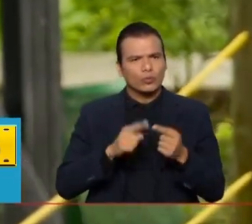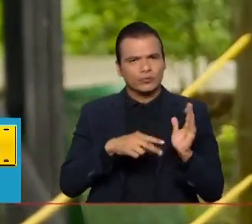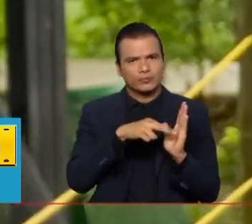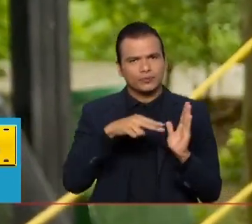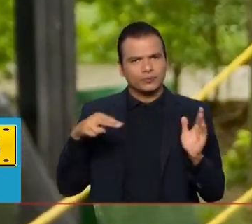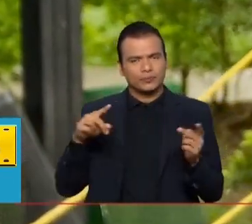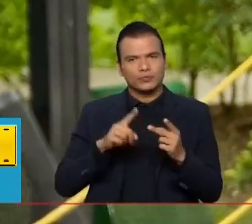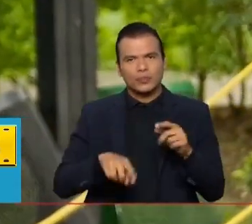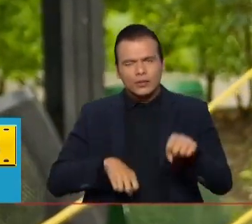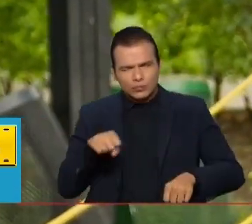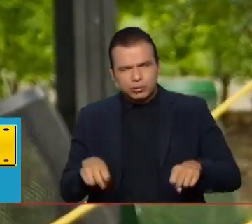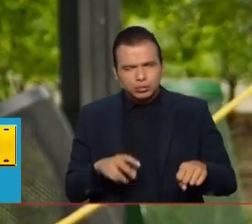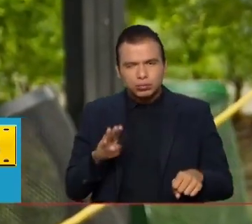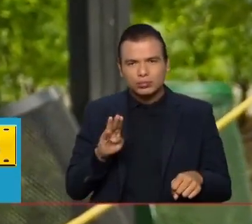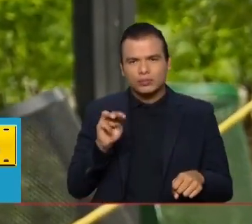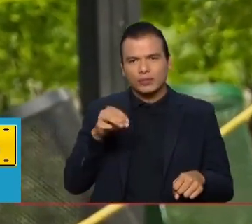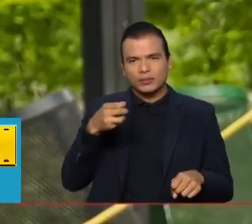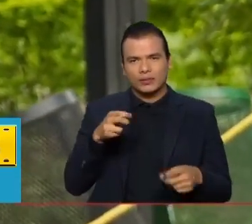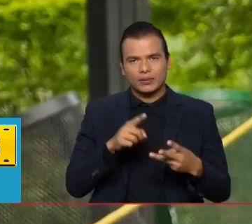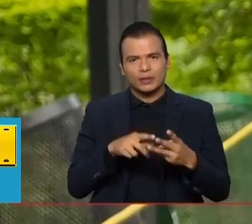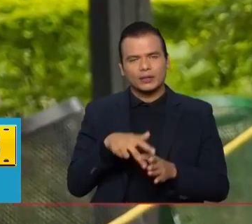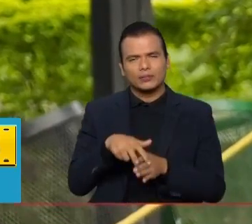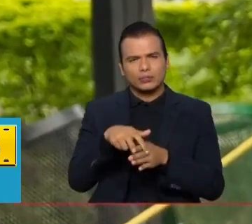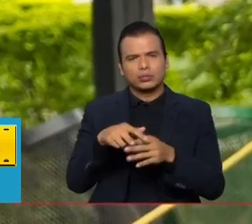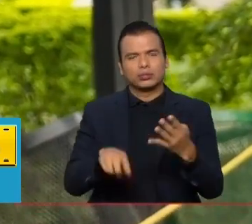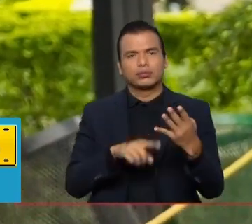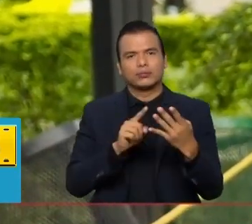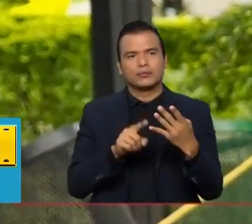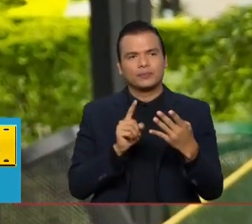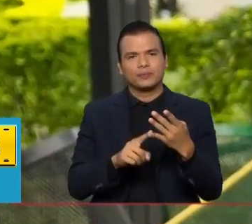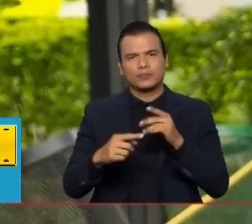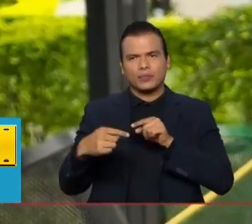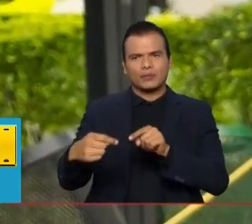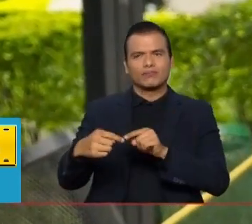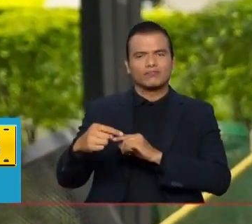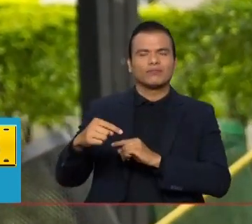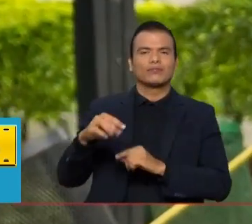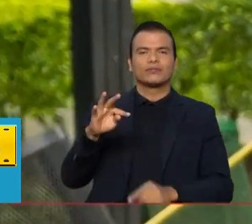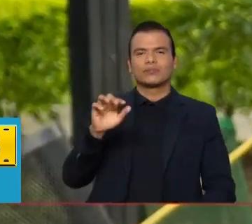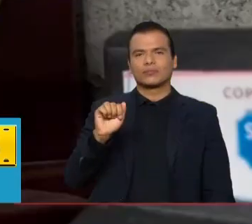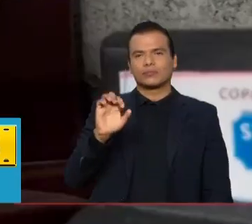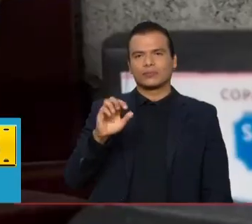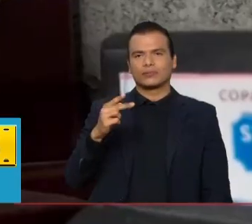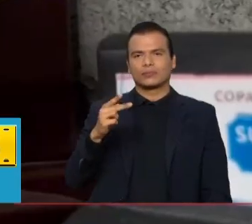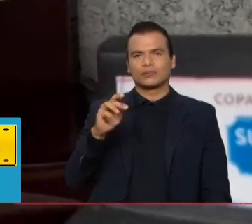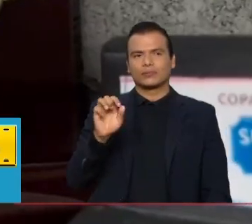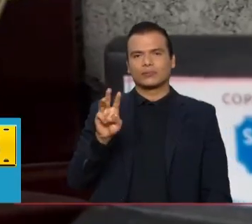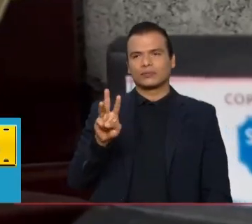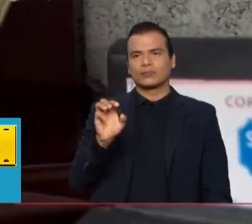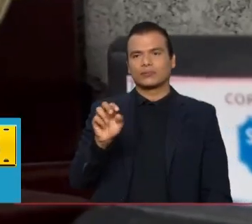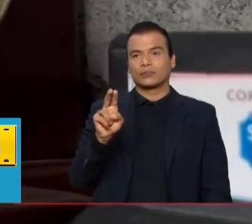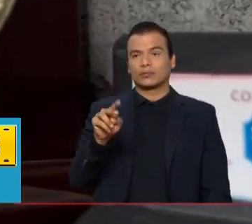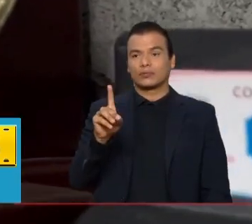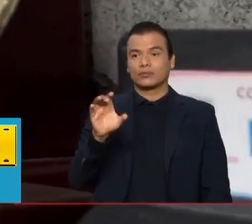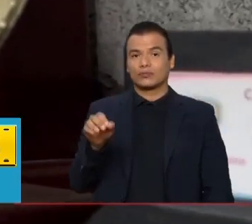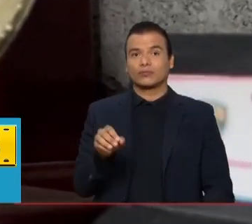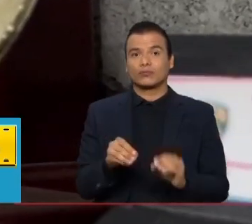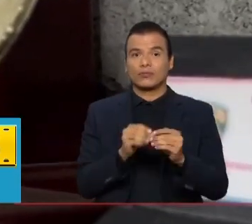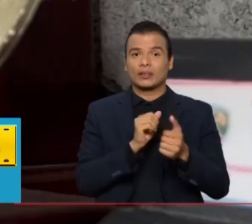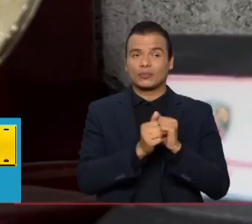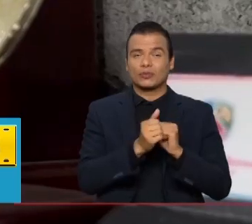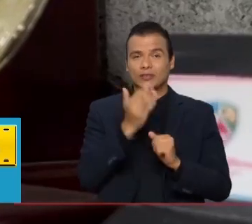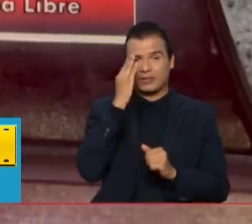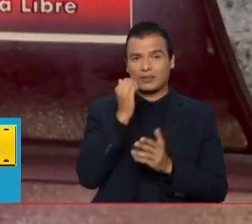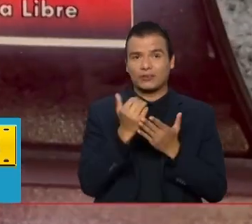el BMX, la equitación y el taekwondo, sino que también son el reflejo del impacto positivo que tiene el